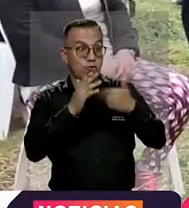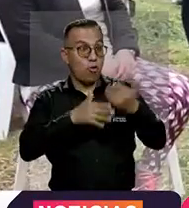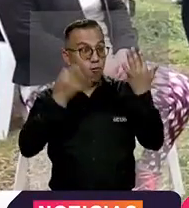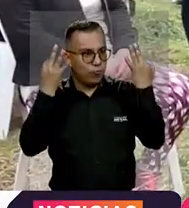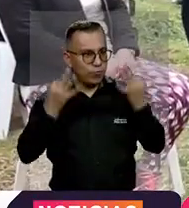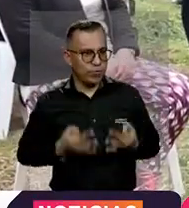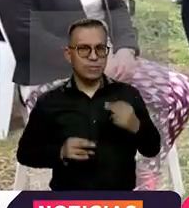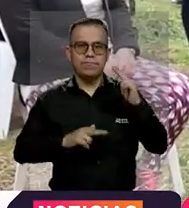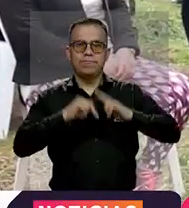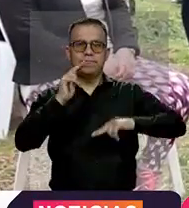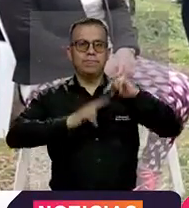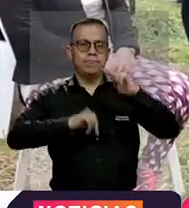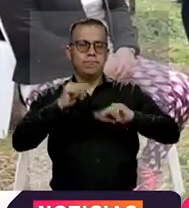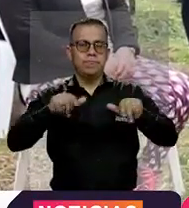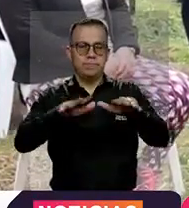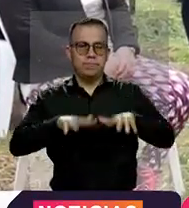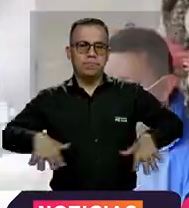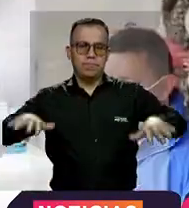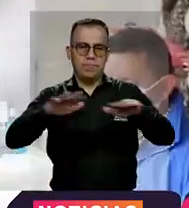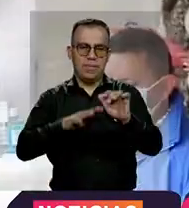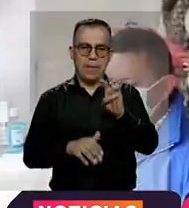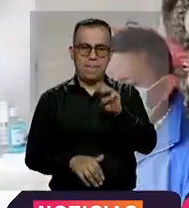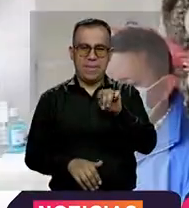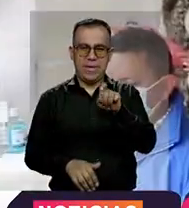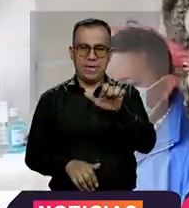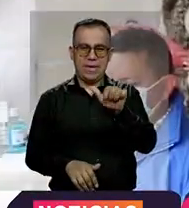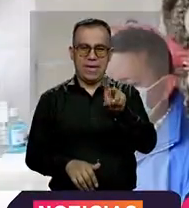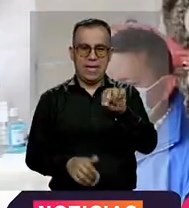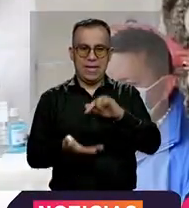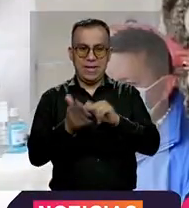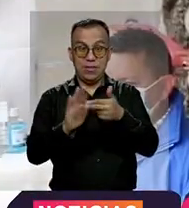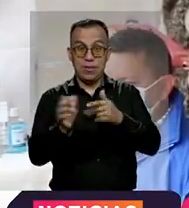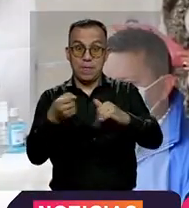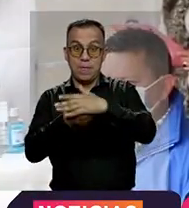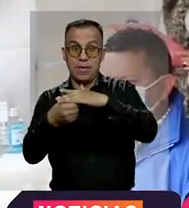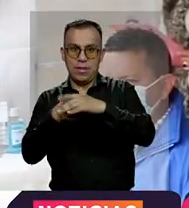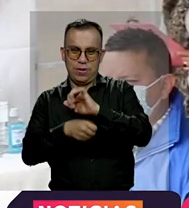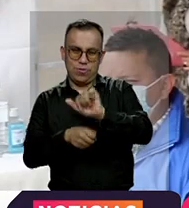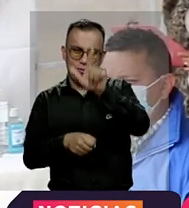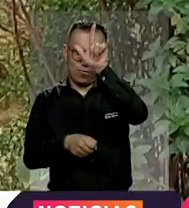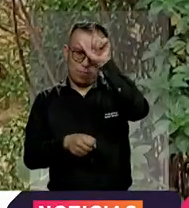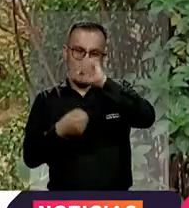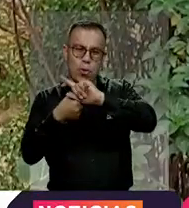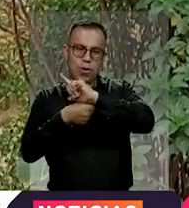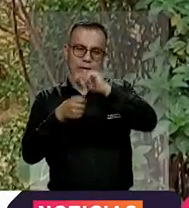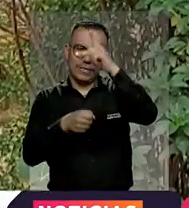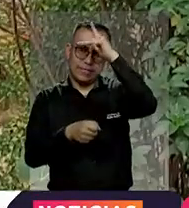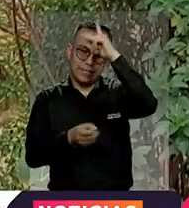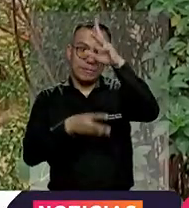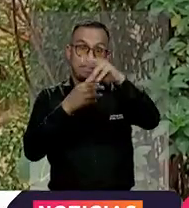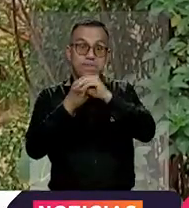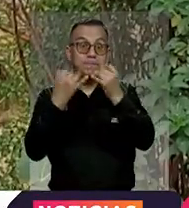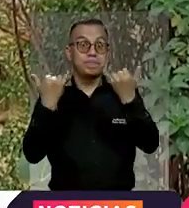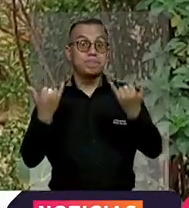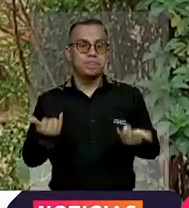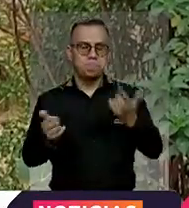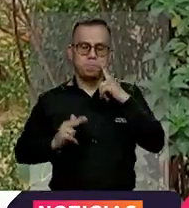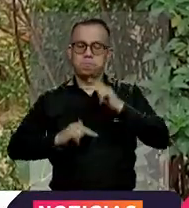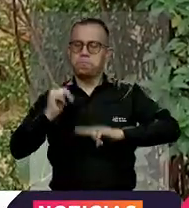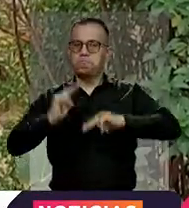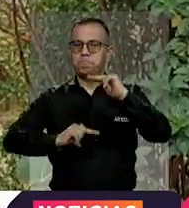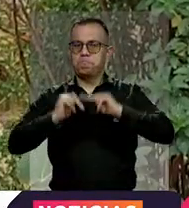oficialmente la construcción del centro médico la mexicana en el sector de calanda hay más de la localidad kennedy arranca oficialmente la construcción